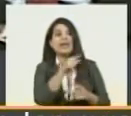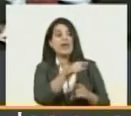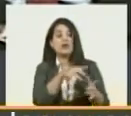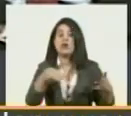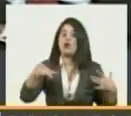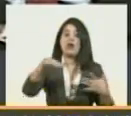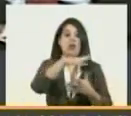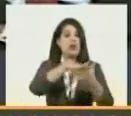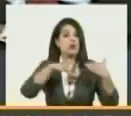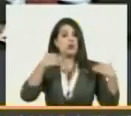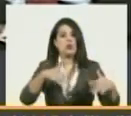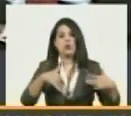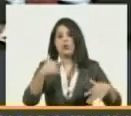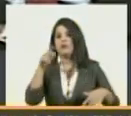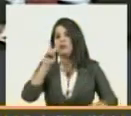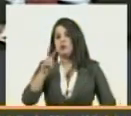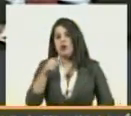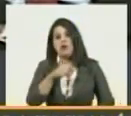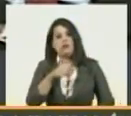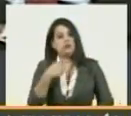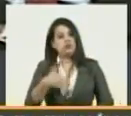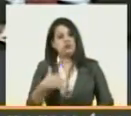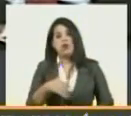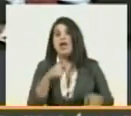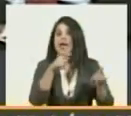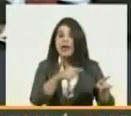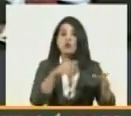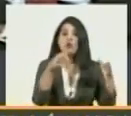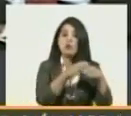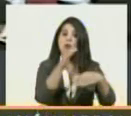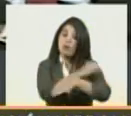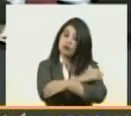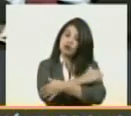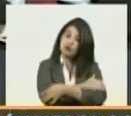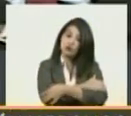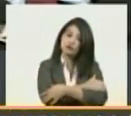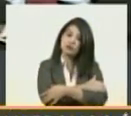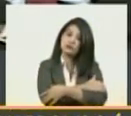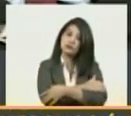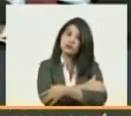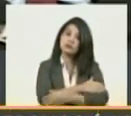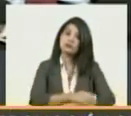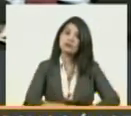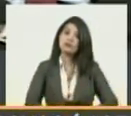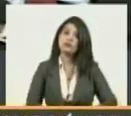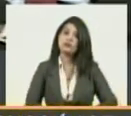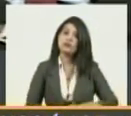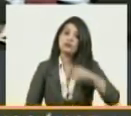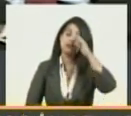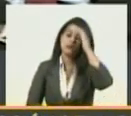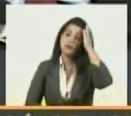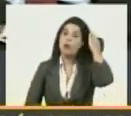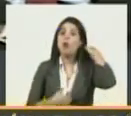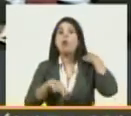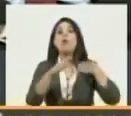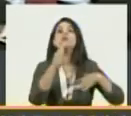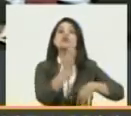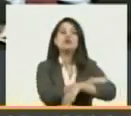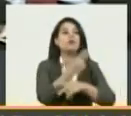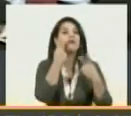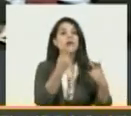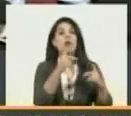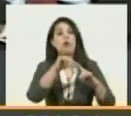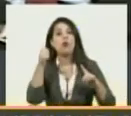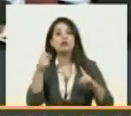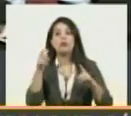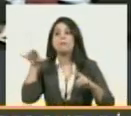para nuestro país. Porque son el tipo de oposiciones que, como hemos visto en otras circunstancias, en